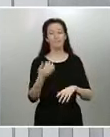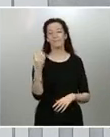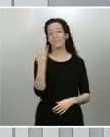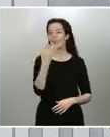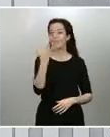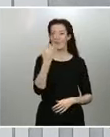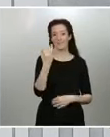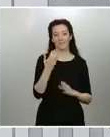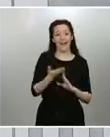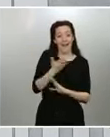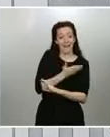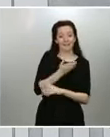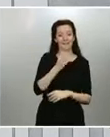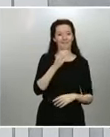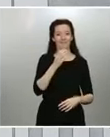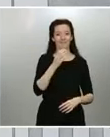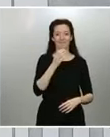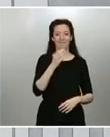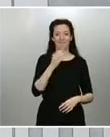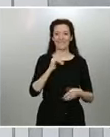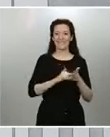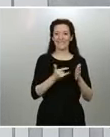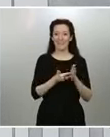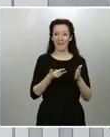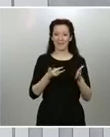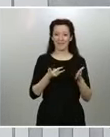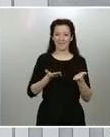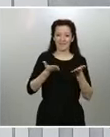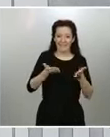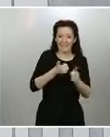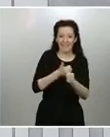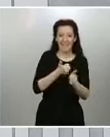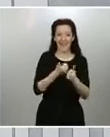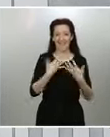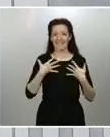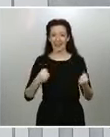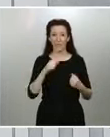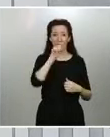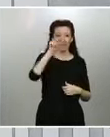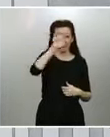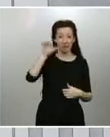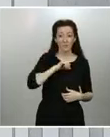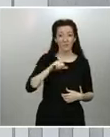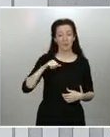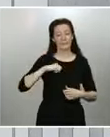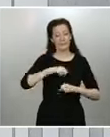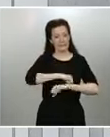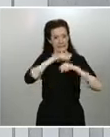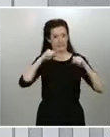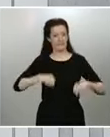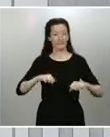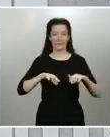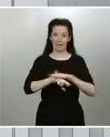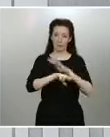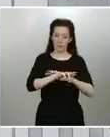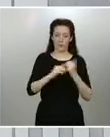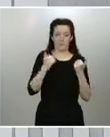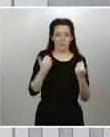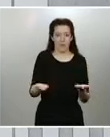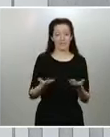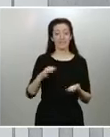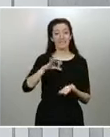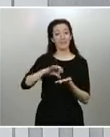sistemas asistenciales de las comunidades autónomas reforzando los servicios de atención primaria que deberán de disponer de suficiente capacidad